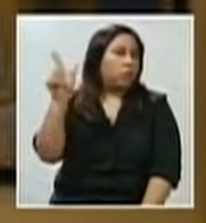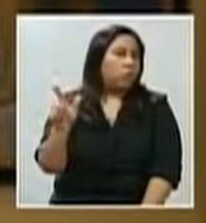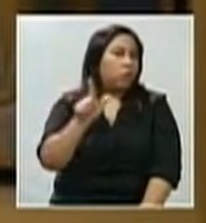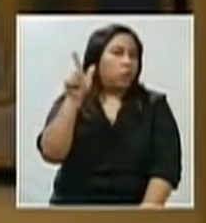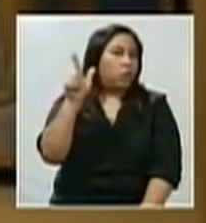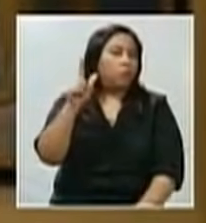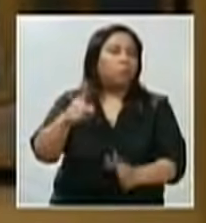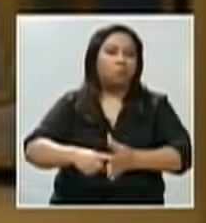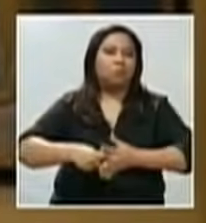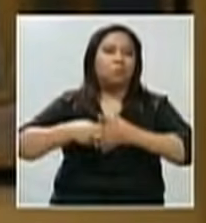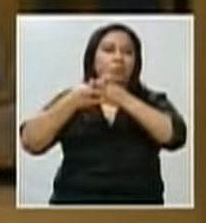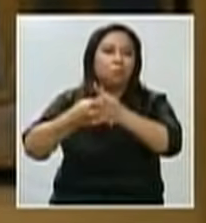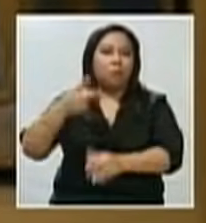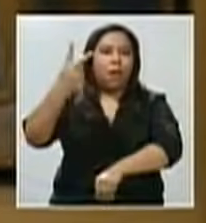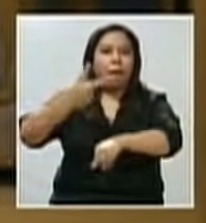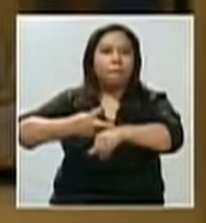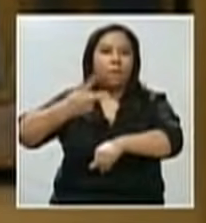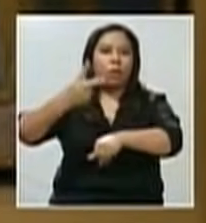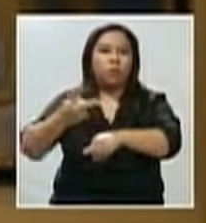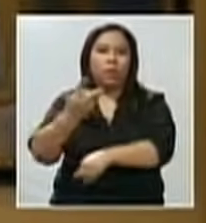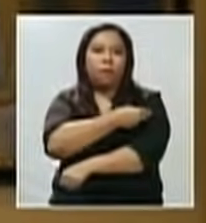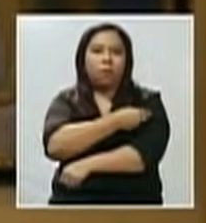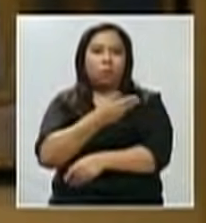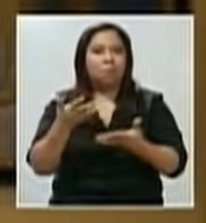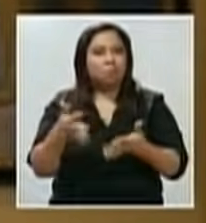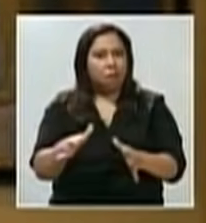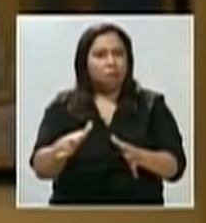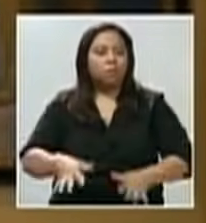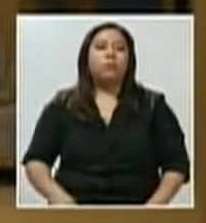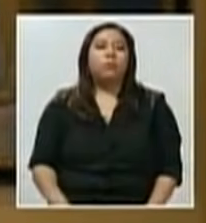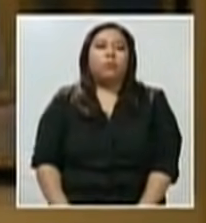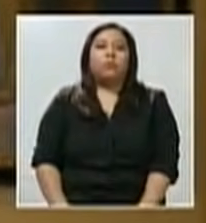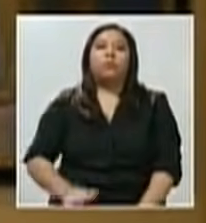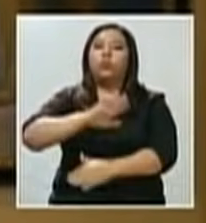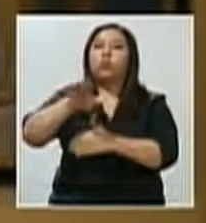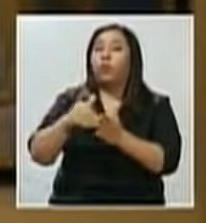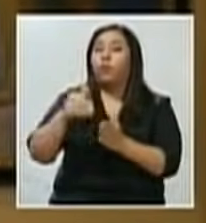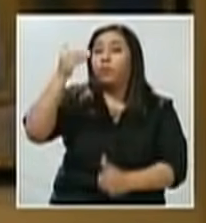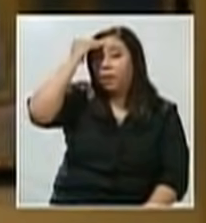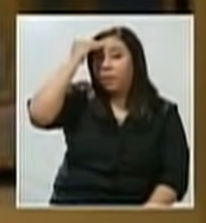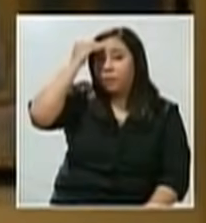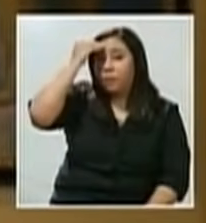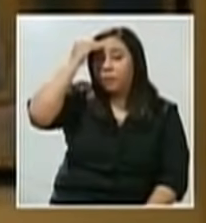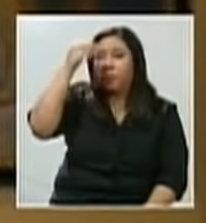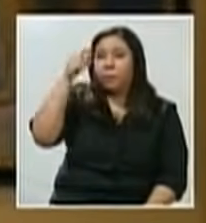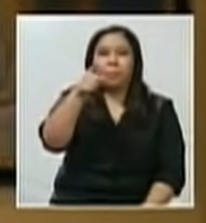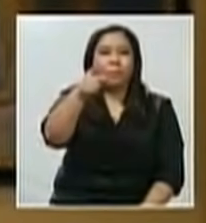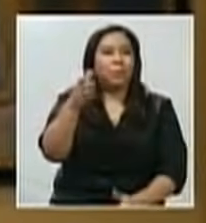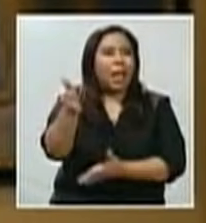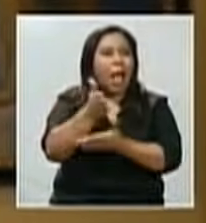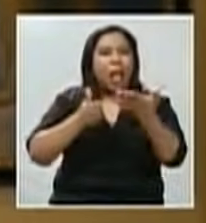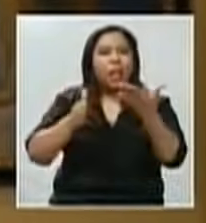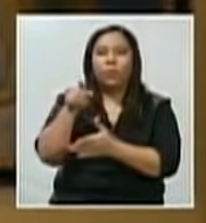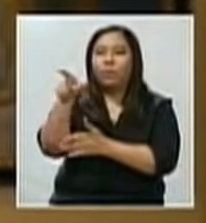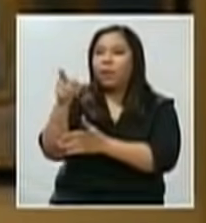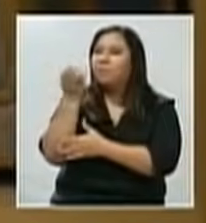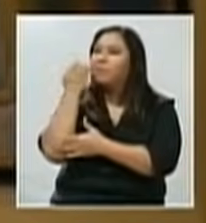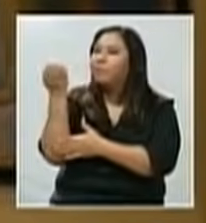la segunda dosis. Todos sabemos que existen limitantes en algunos centros educativos que no cuentan con todas las